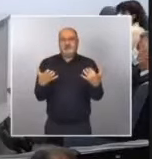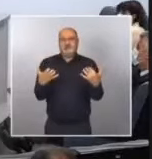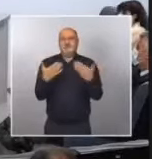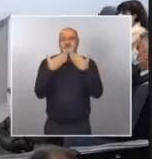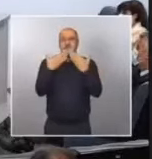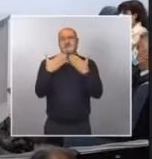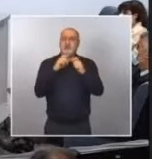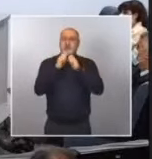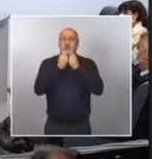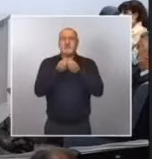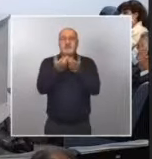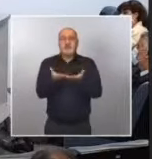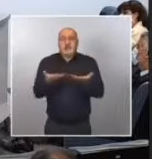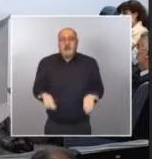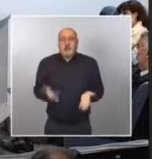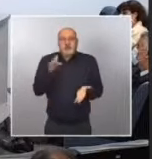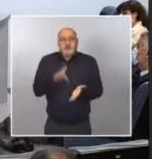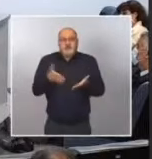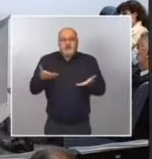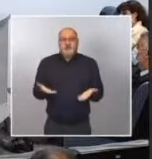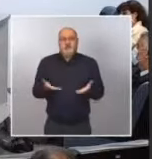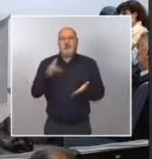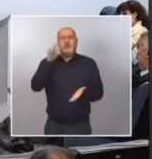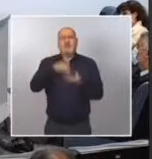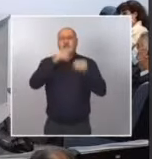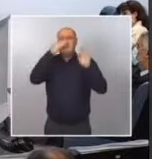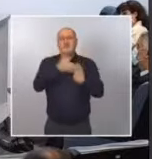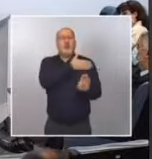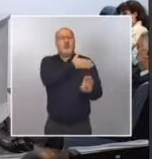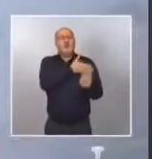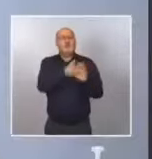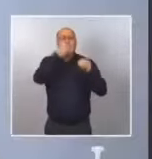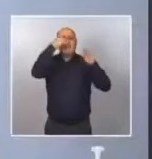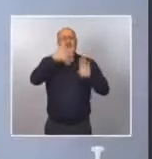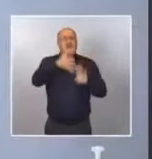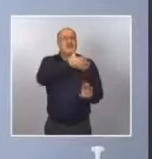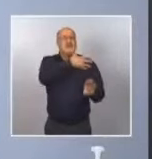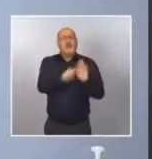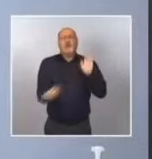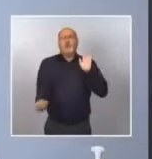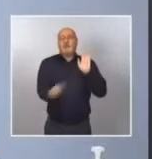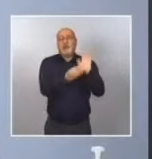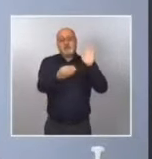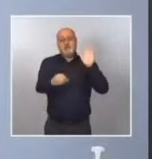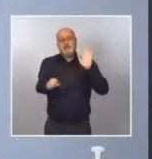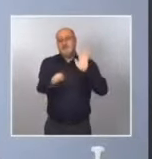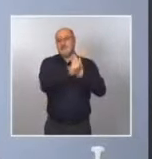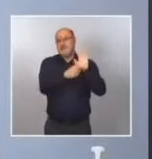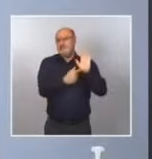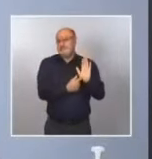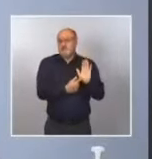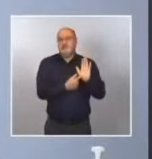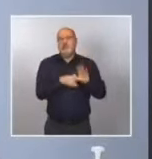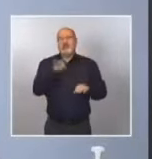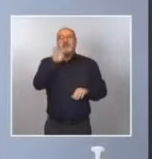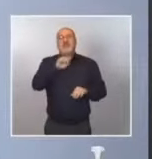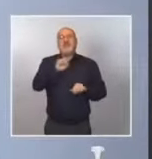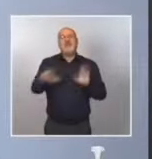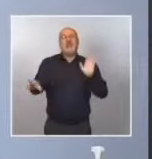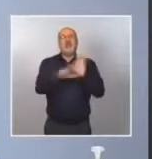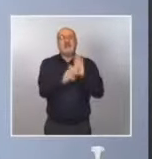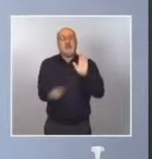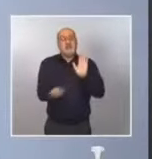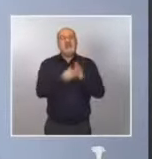creo que estamos en un día histórico tras más de 15 años sin avances legislativos de este nivel con la aprobación del